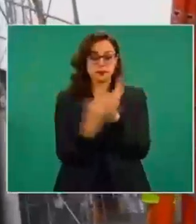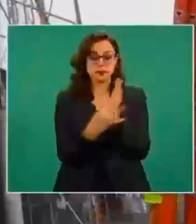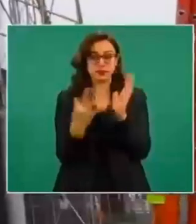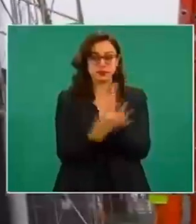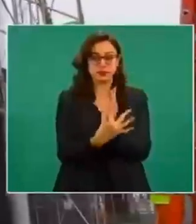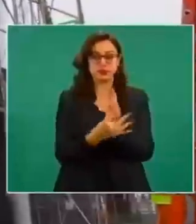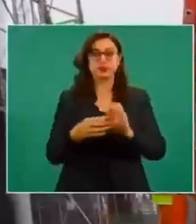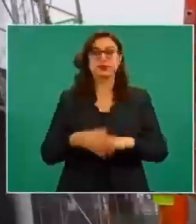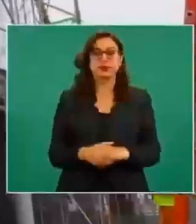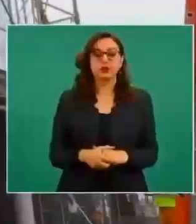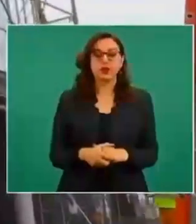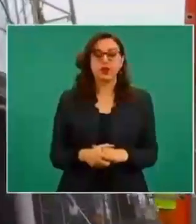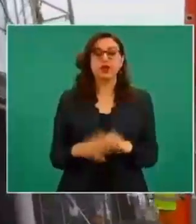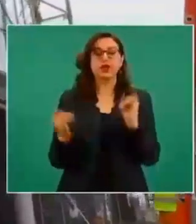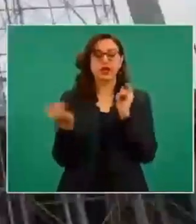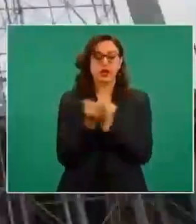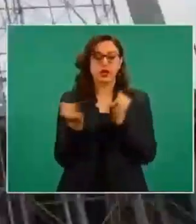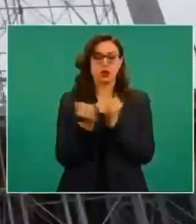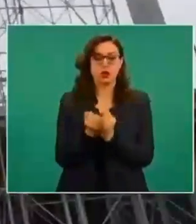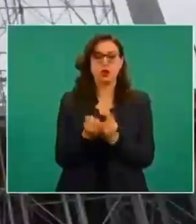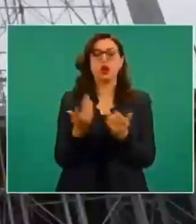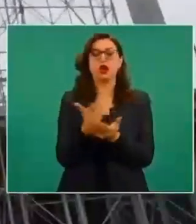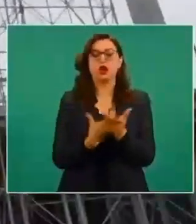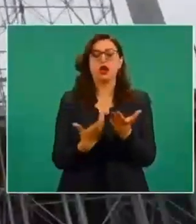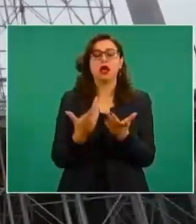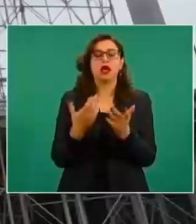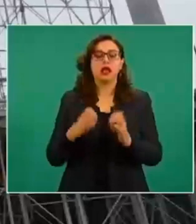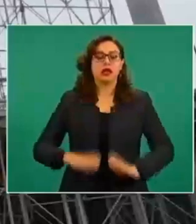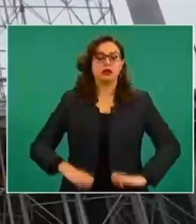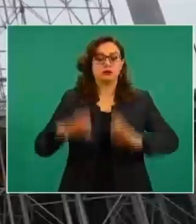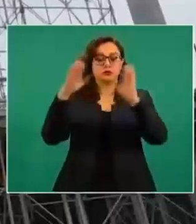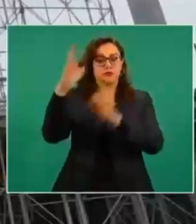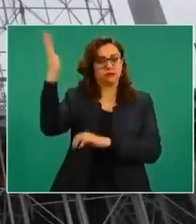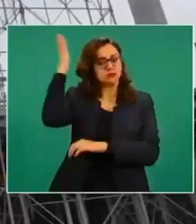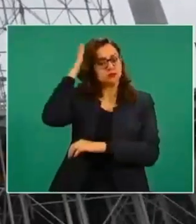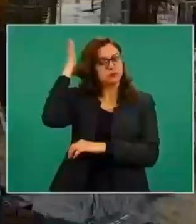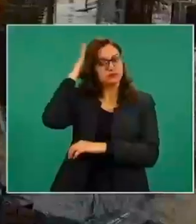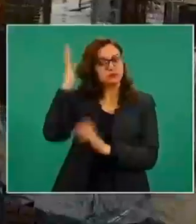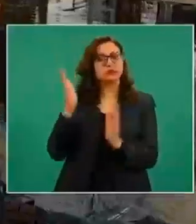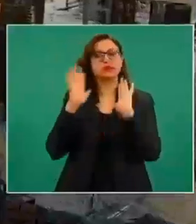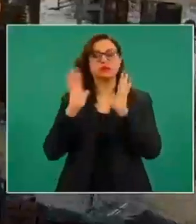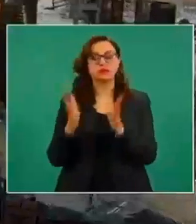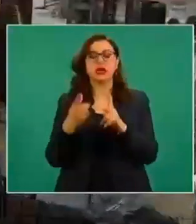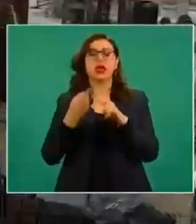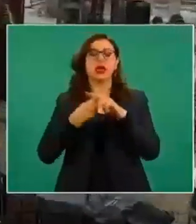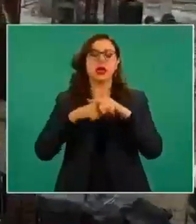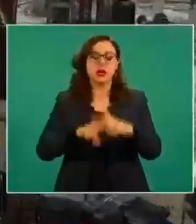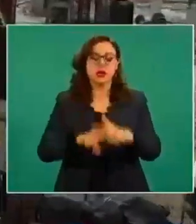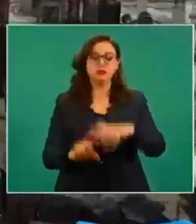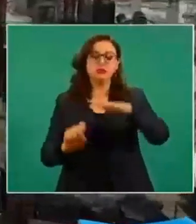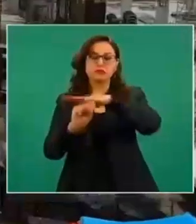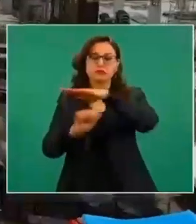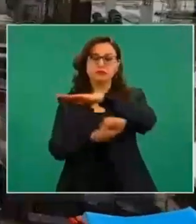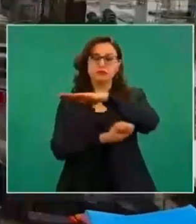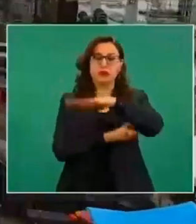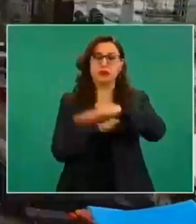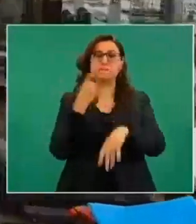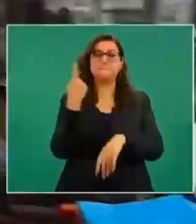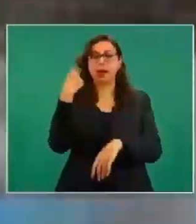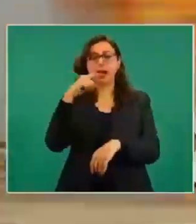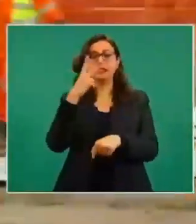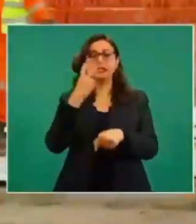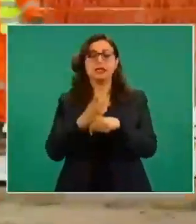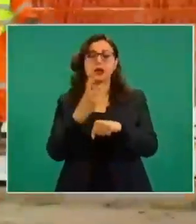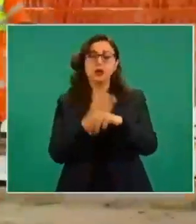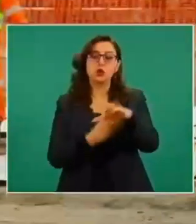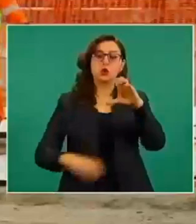los avances del cuarto de control, se inician los trabajos de montaje de andamios de carga de obra falsa para la losa de azotea y continúa el armado y colocación.